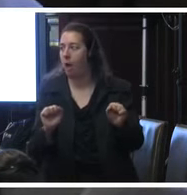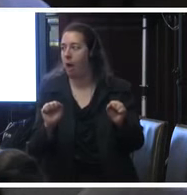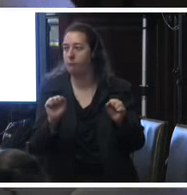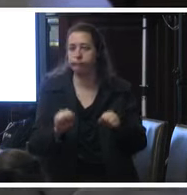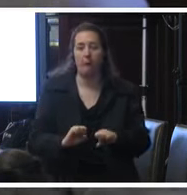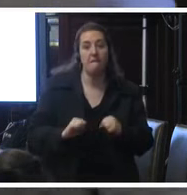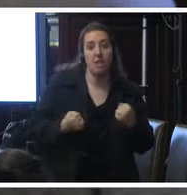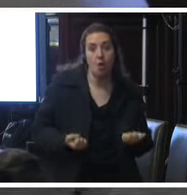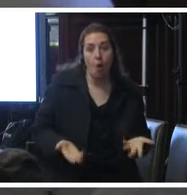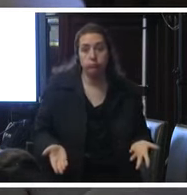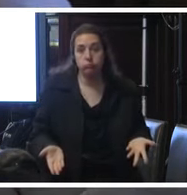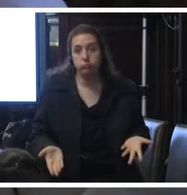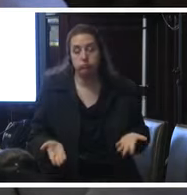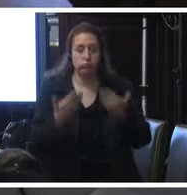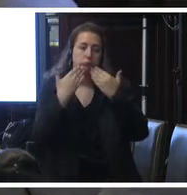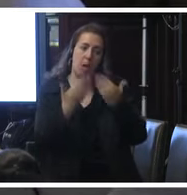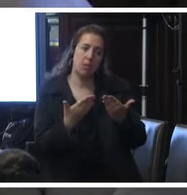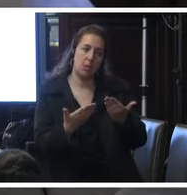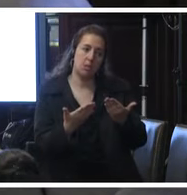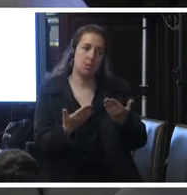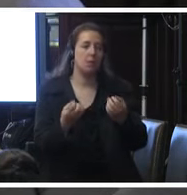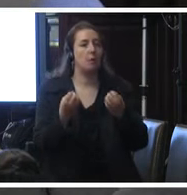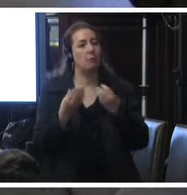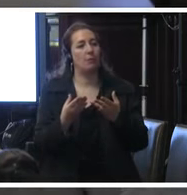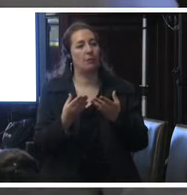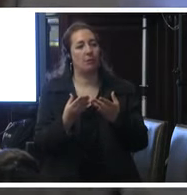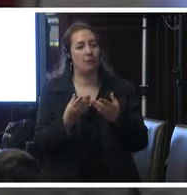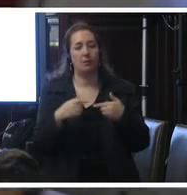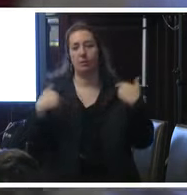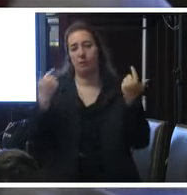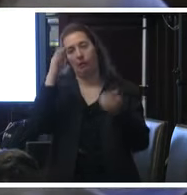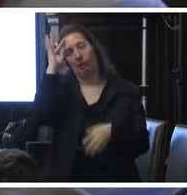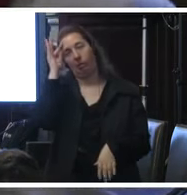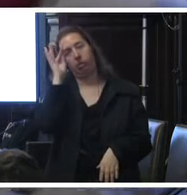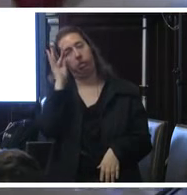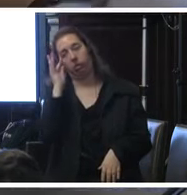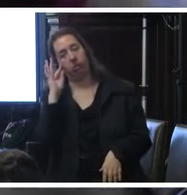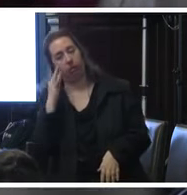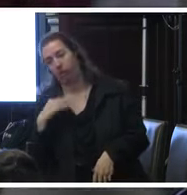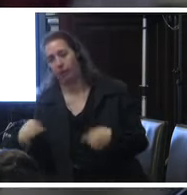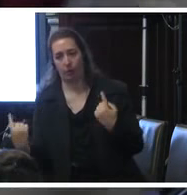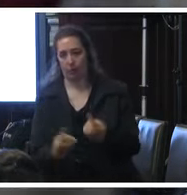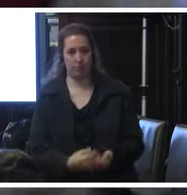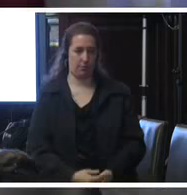poco el ambiente? Gracias. Porque si no, nos vamos a derretir todos.